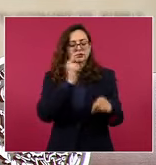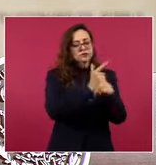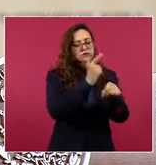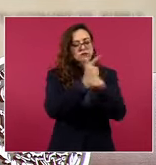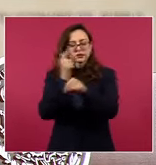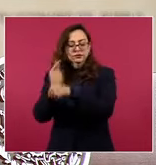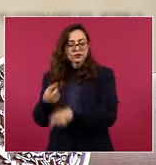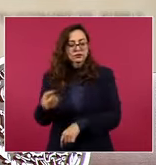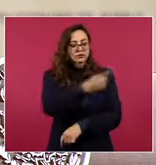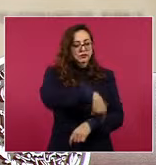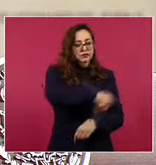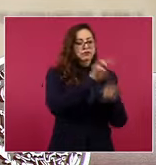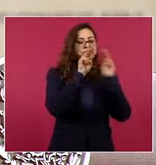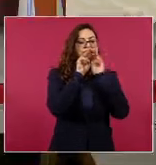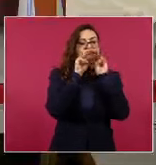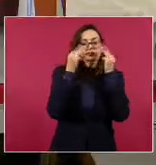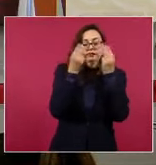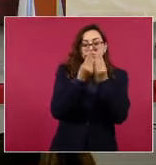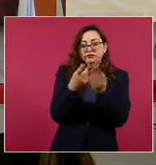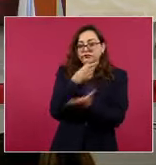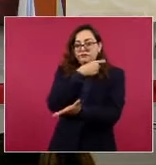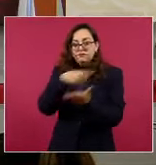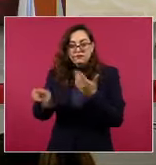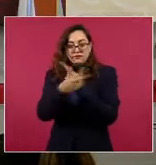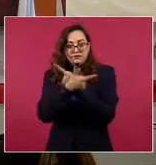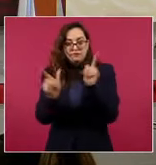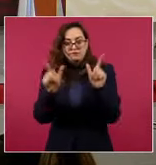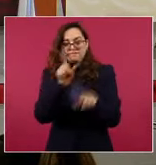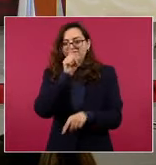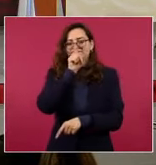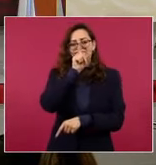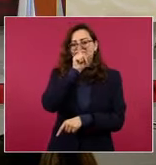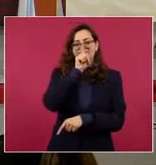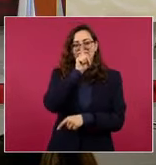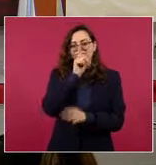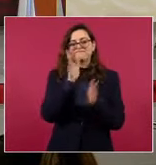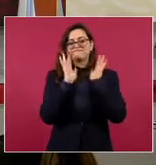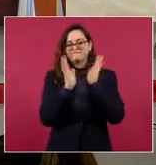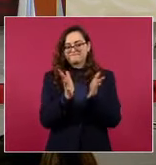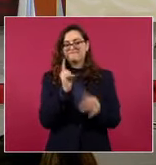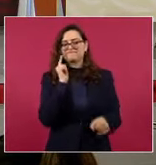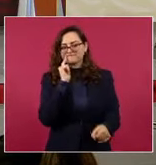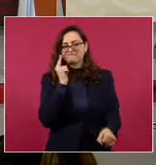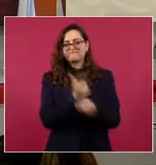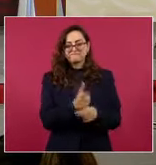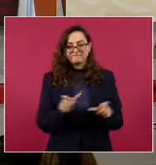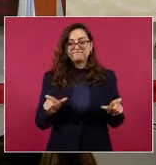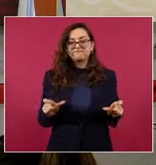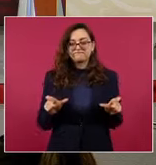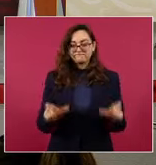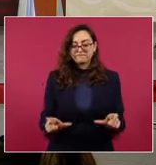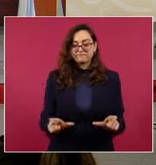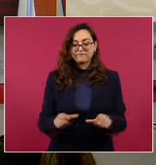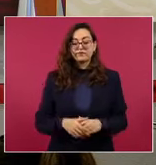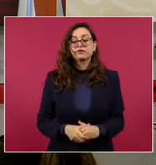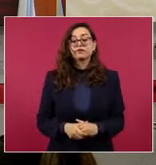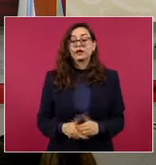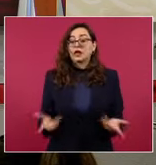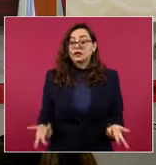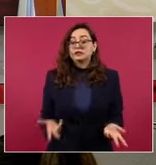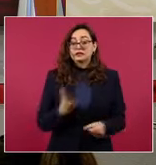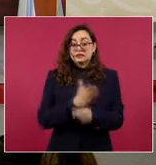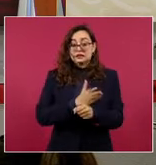organizaciones delictivas evadir la acción de la justicia. También es importante mencionar que esta actividad ilícita fue